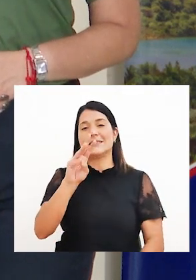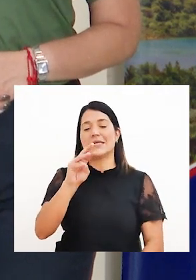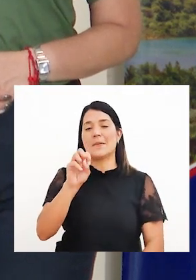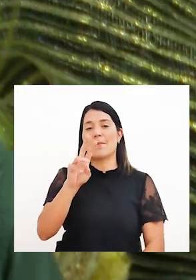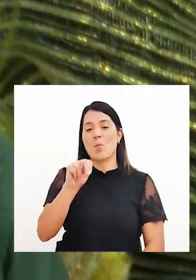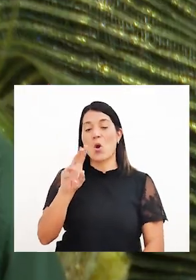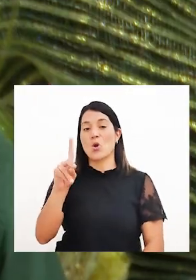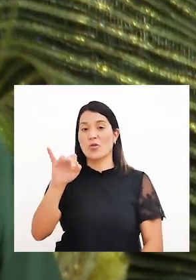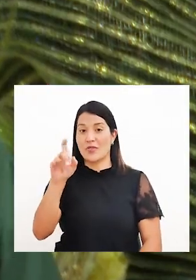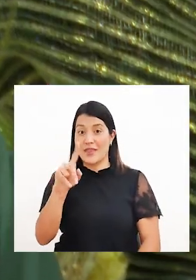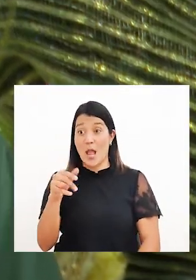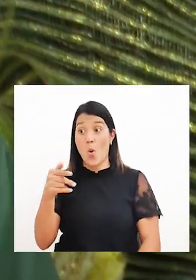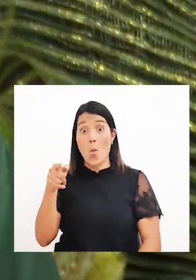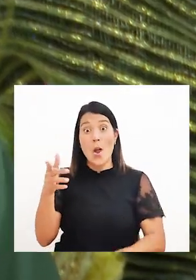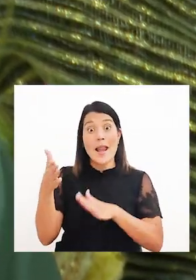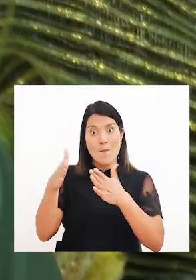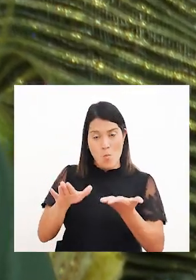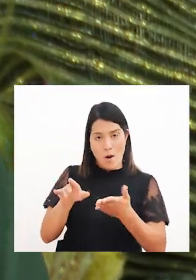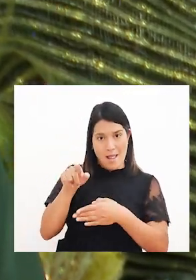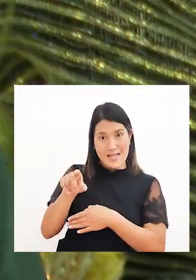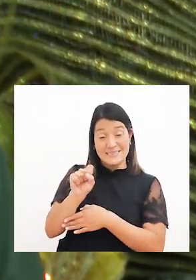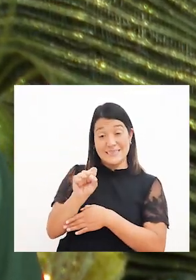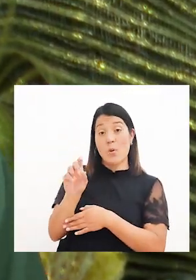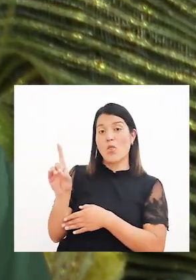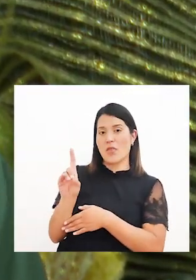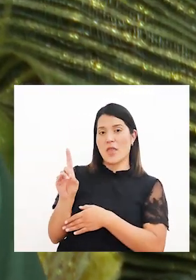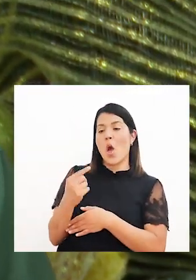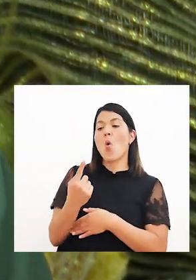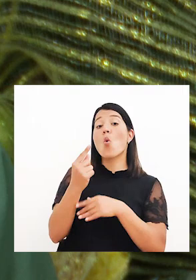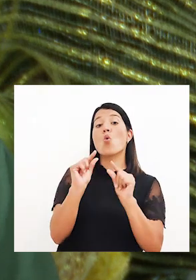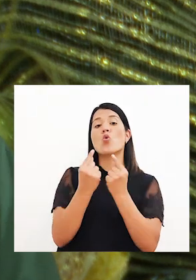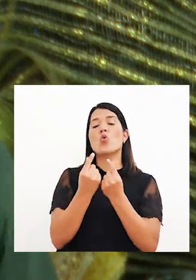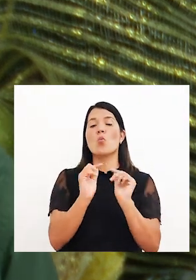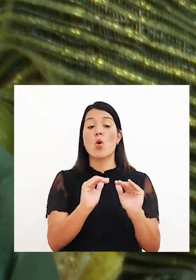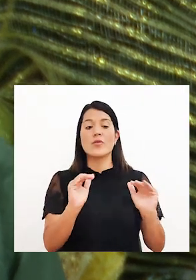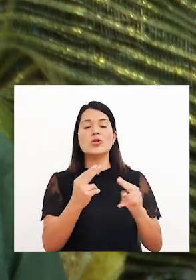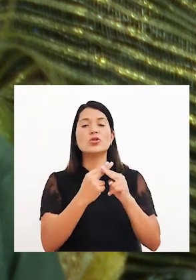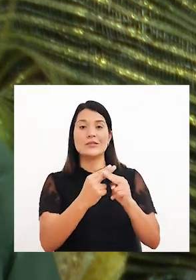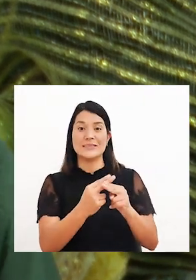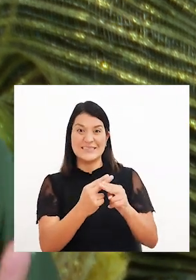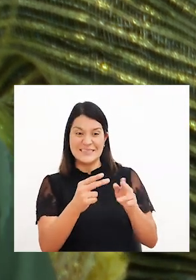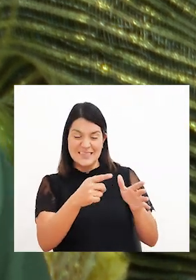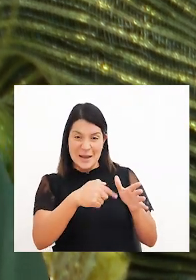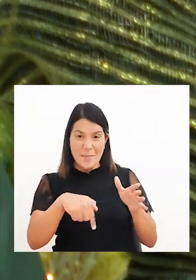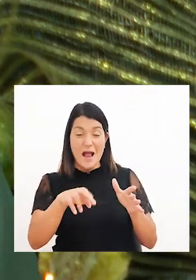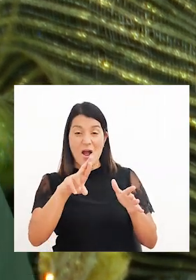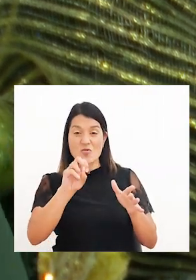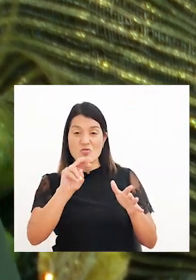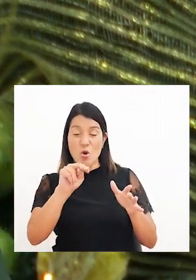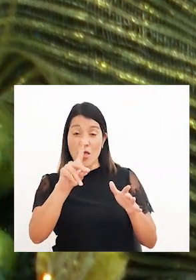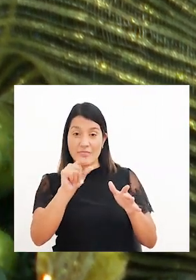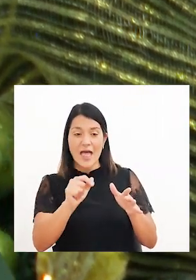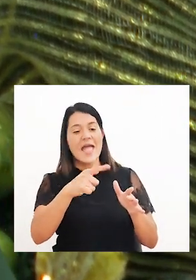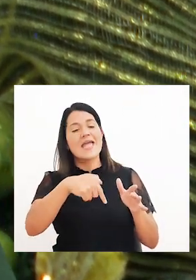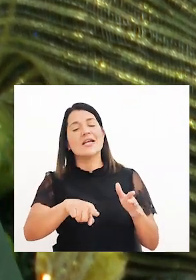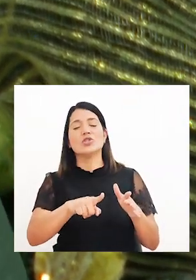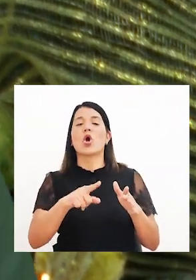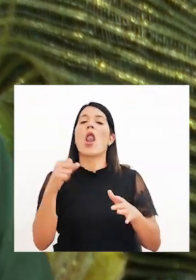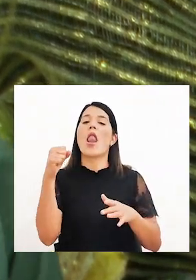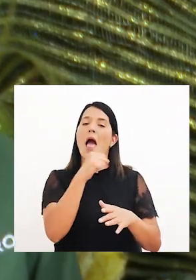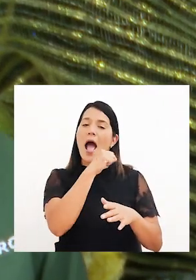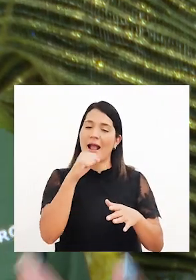Márquez. Cuando fallece Simón Díaz, un grupo de niños llamado La Rondallita la cantan en la versión que